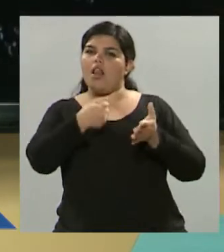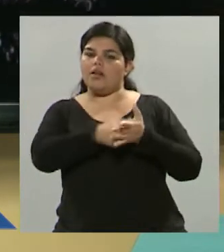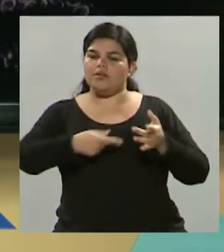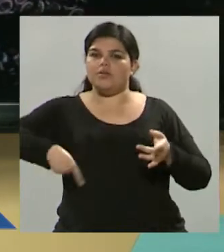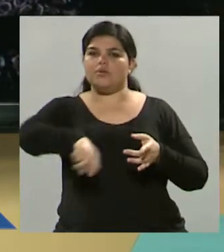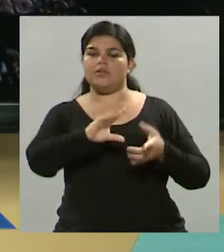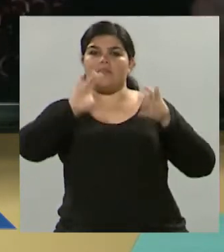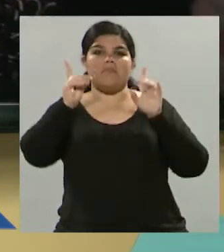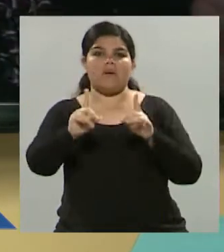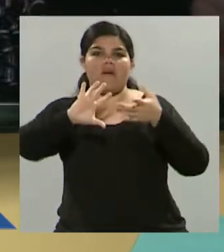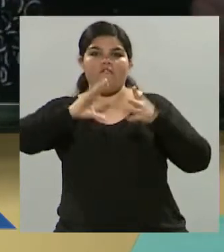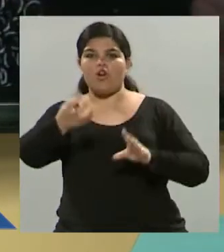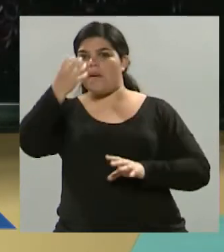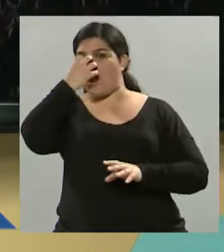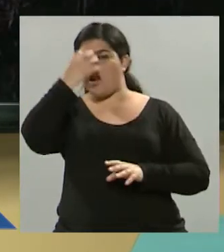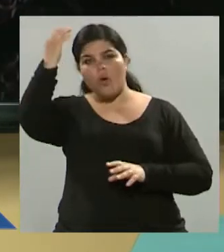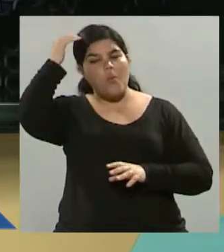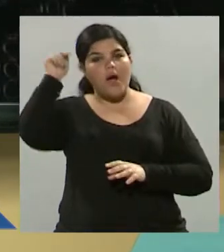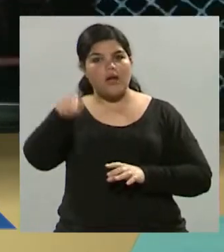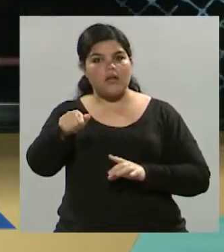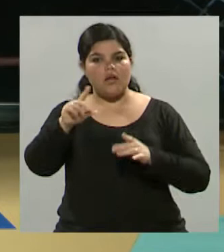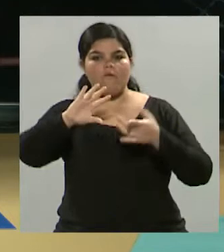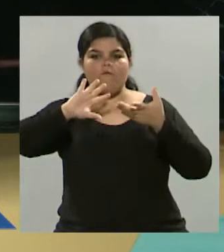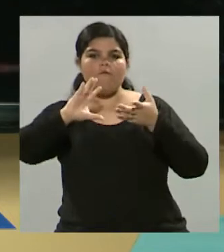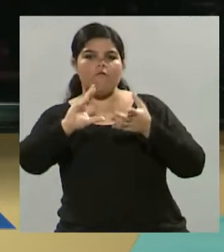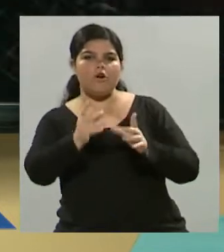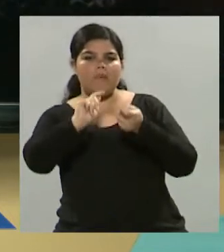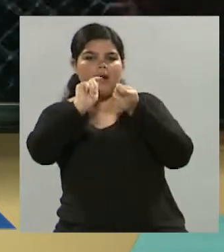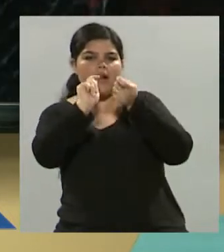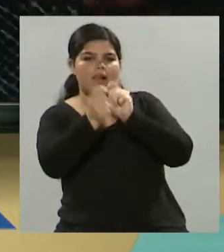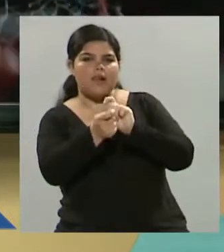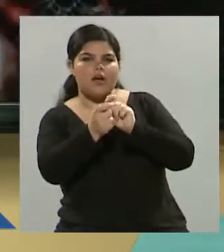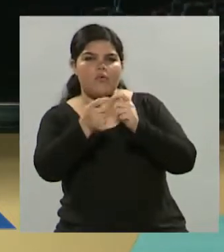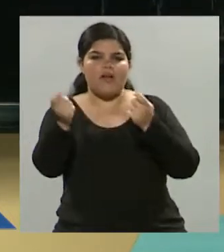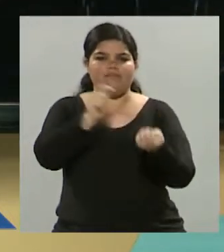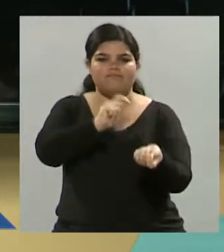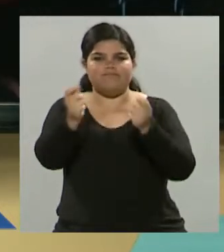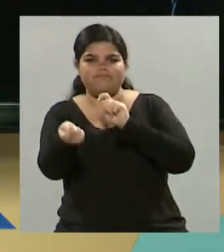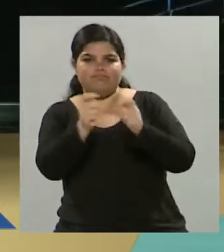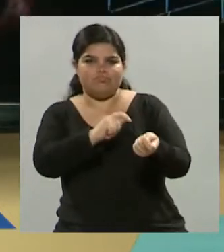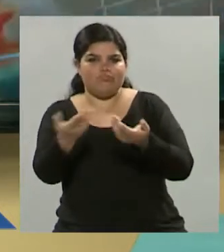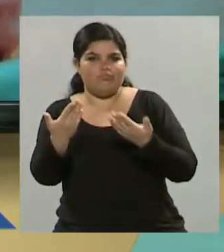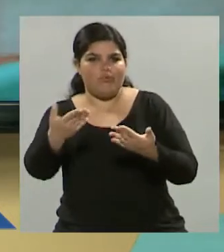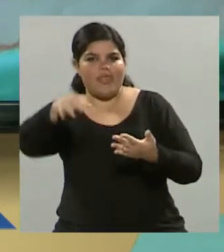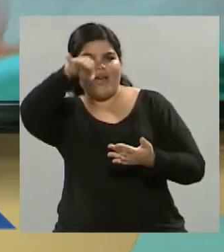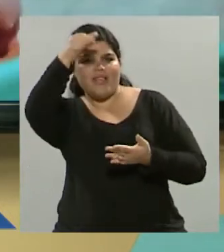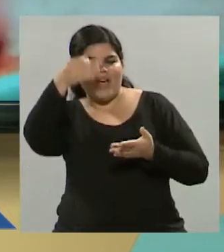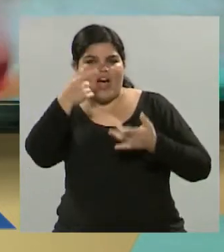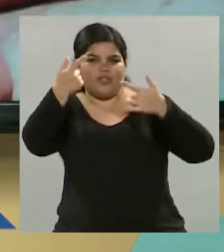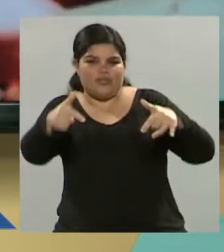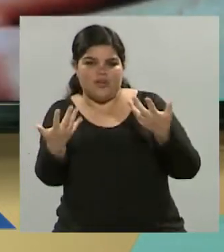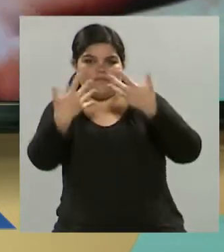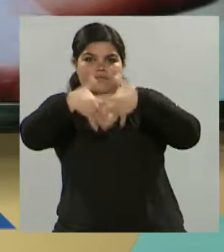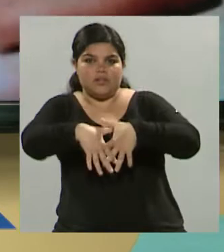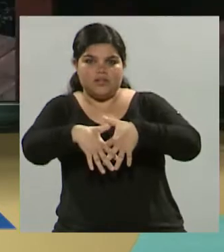este lenguaje del clown esa teatralidad y darle el juego. Entonces, lo rico son que son